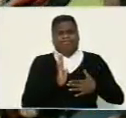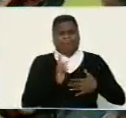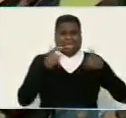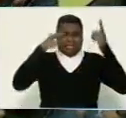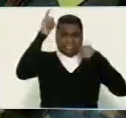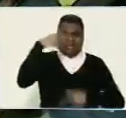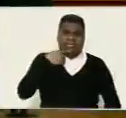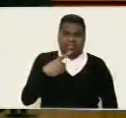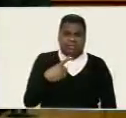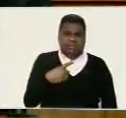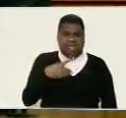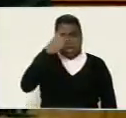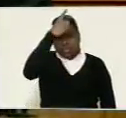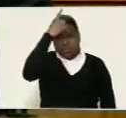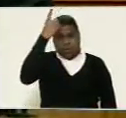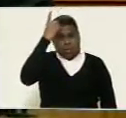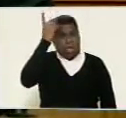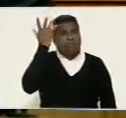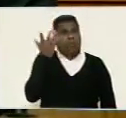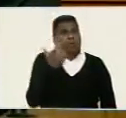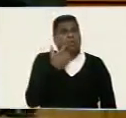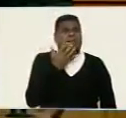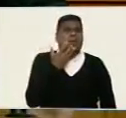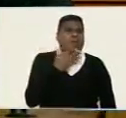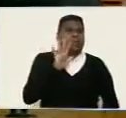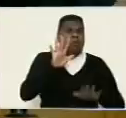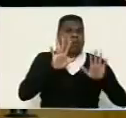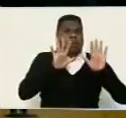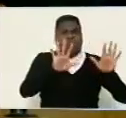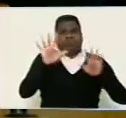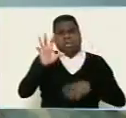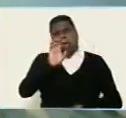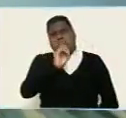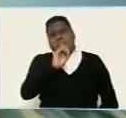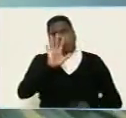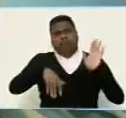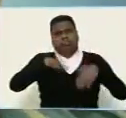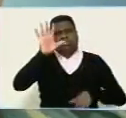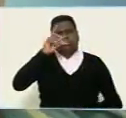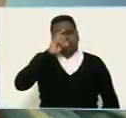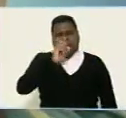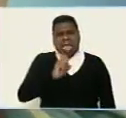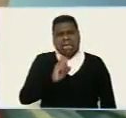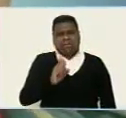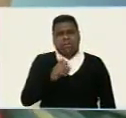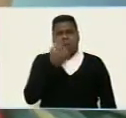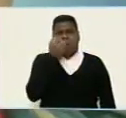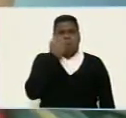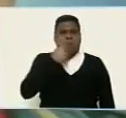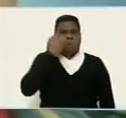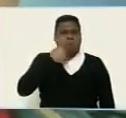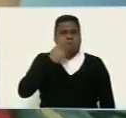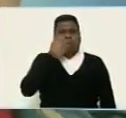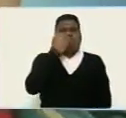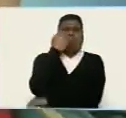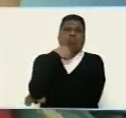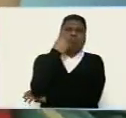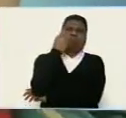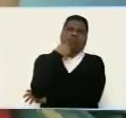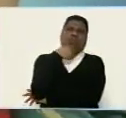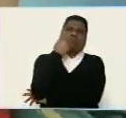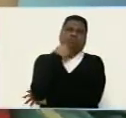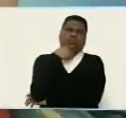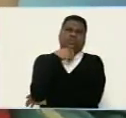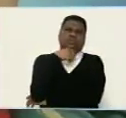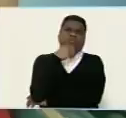miren, Diosdado, no vaya a ocurrir que dentro de 10 o 15 años estemos nosotros debajo de una mata de mango, comiéndonos un mango, diciendo lo